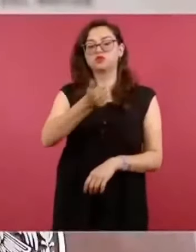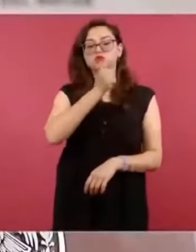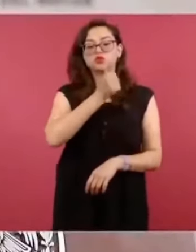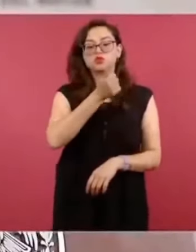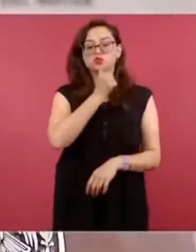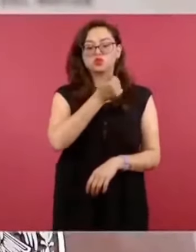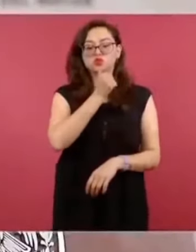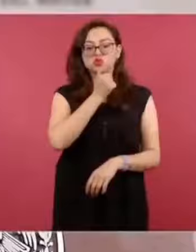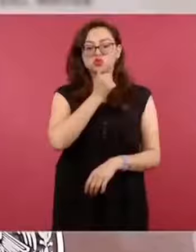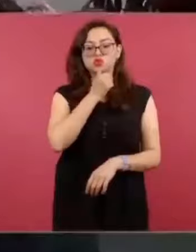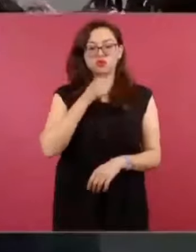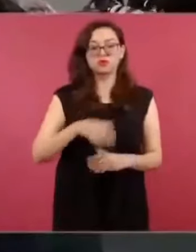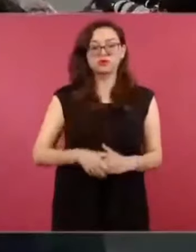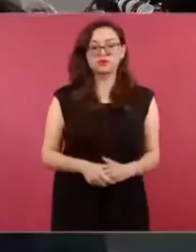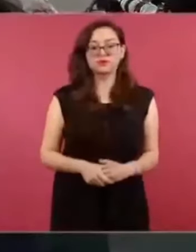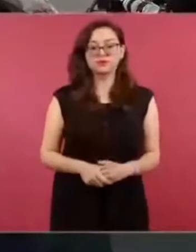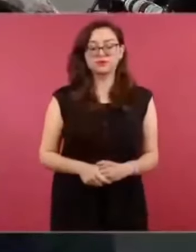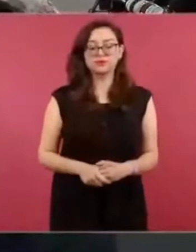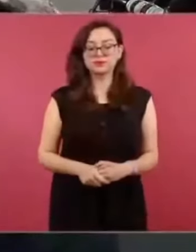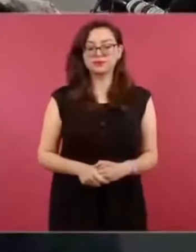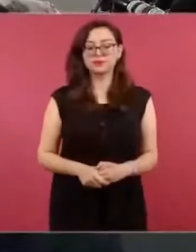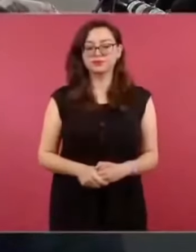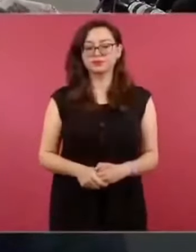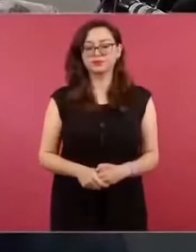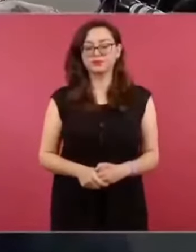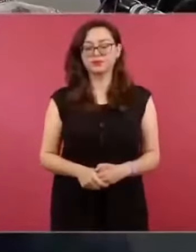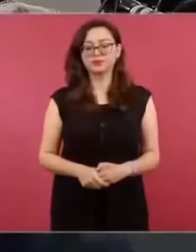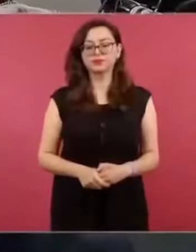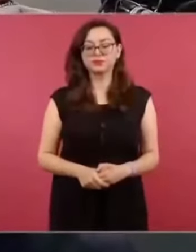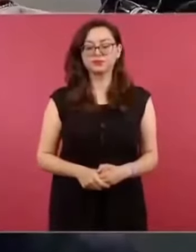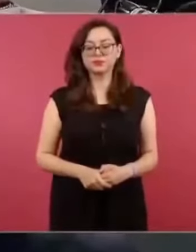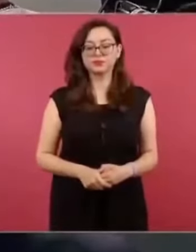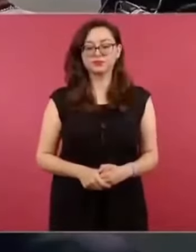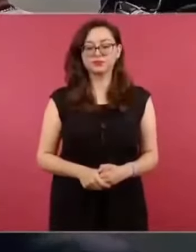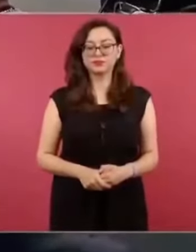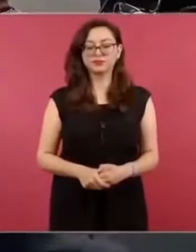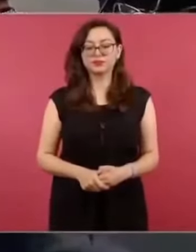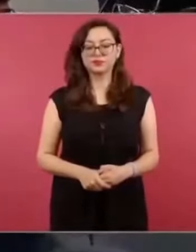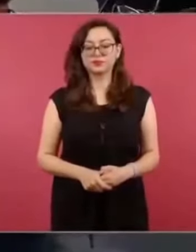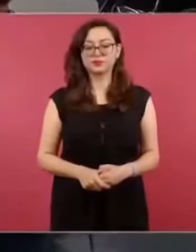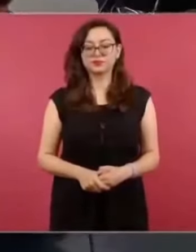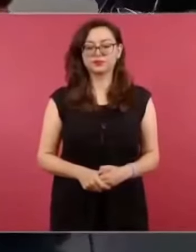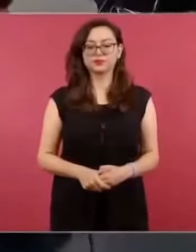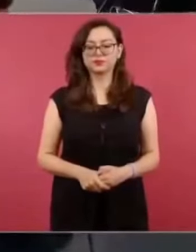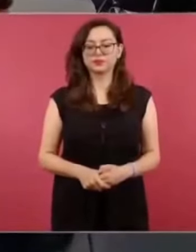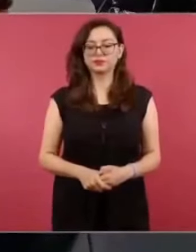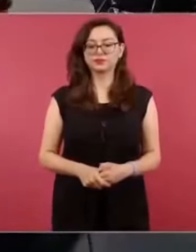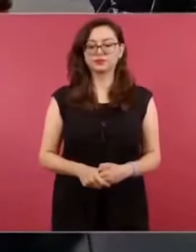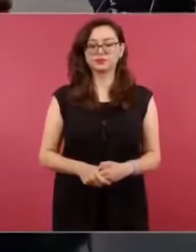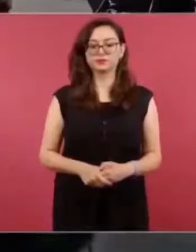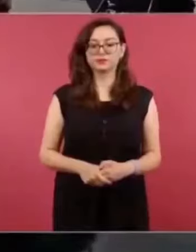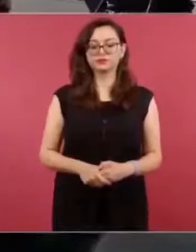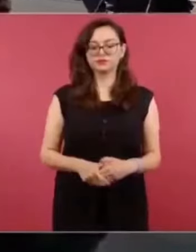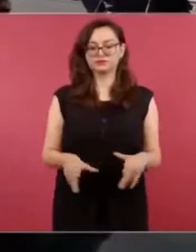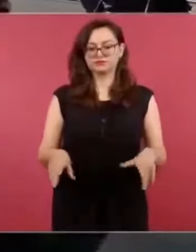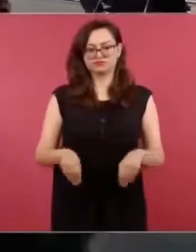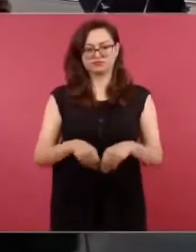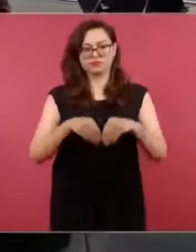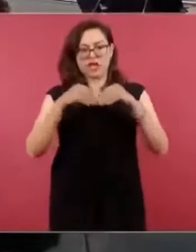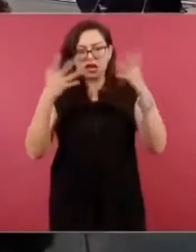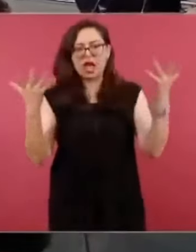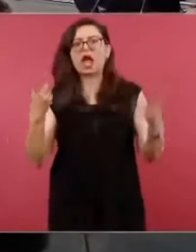no no no no cómo creen que que este nos vamos a quedar